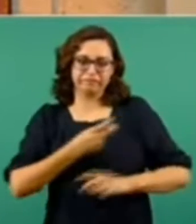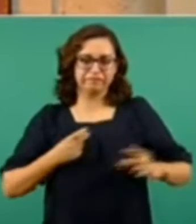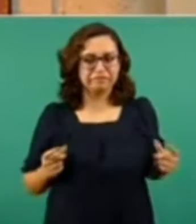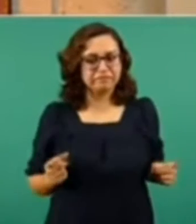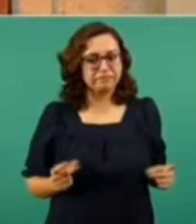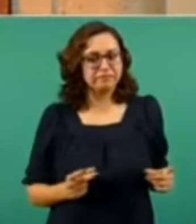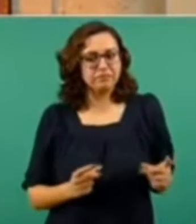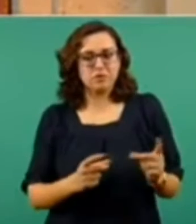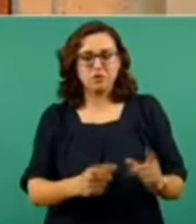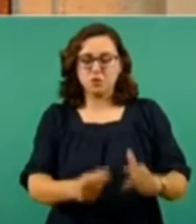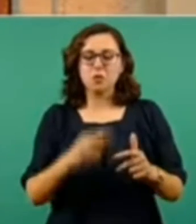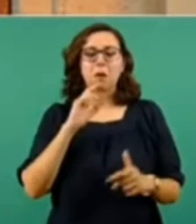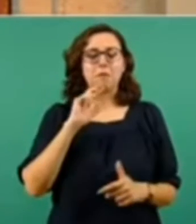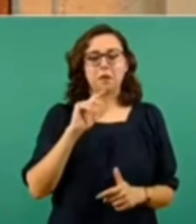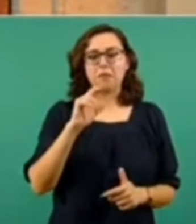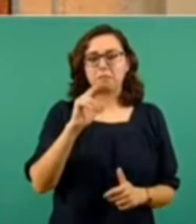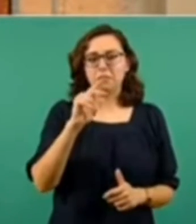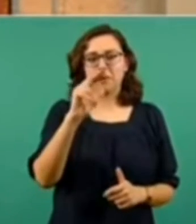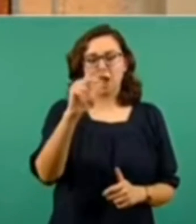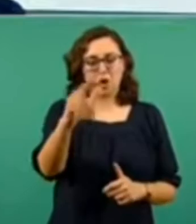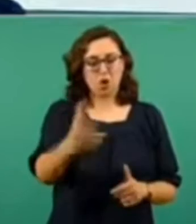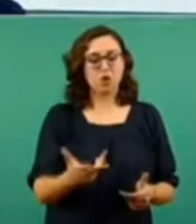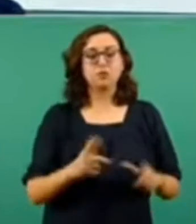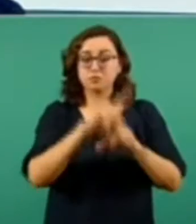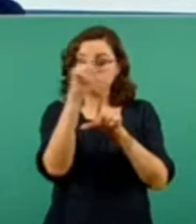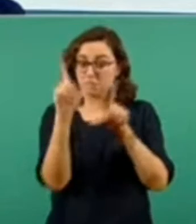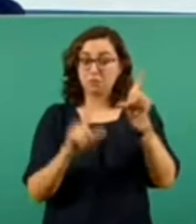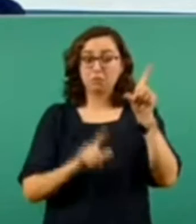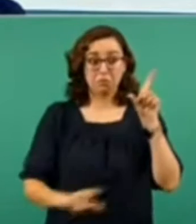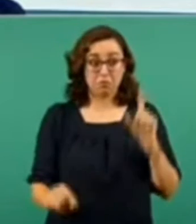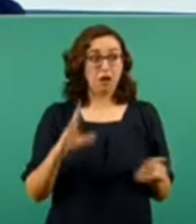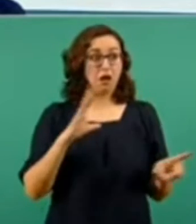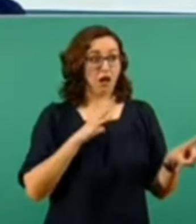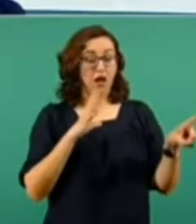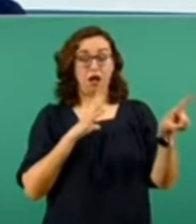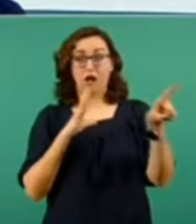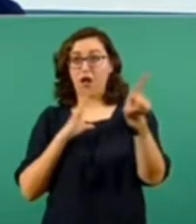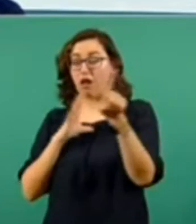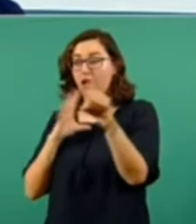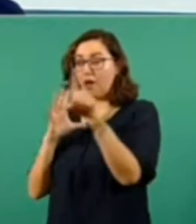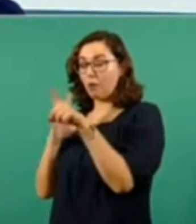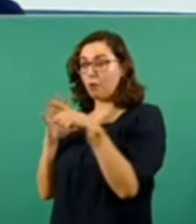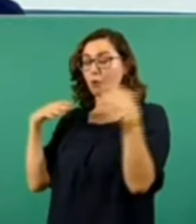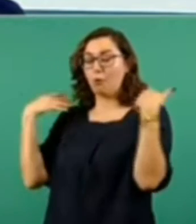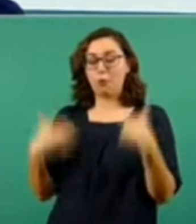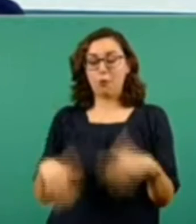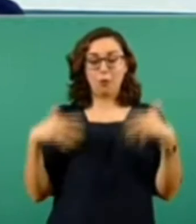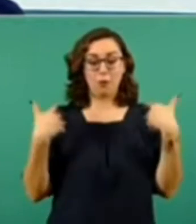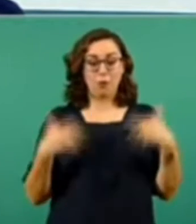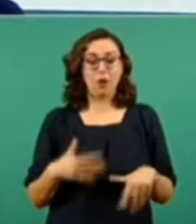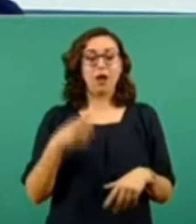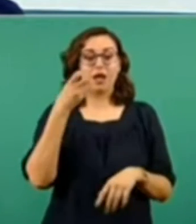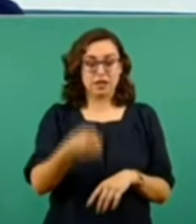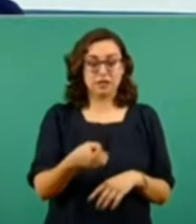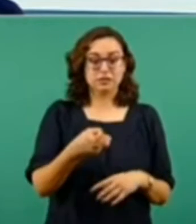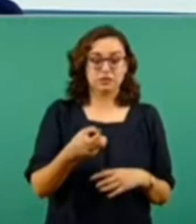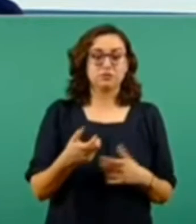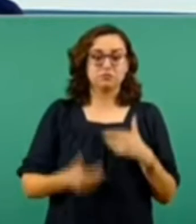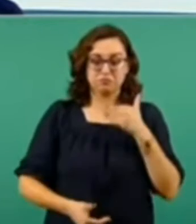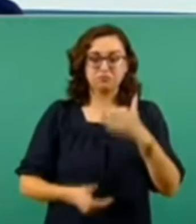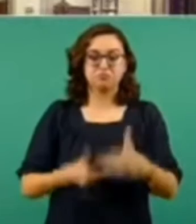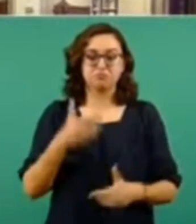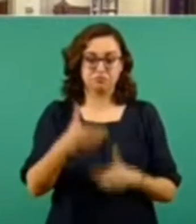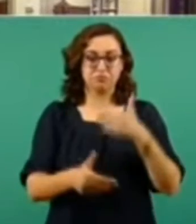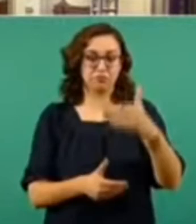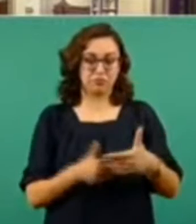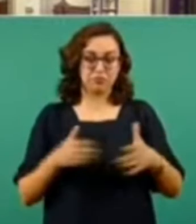las mejores prácticas que hasta el momento se han visto a nivel nacional en los diferentes puntos de vacunación, en donde se han tenido los mejores resultados